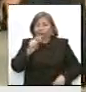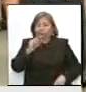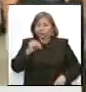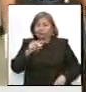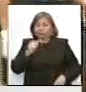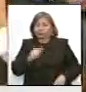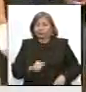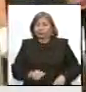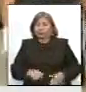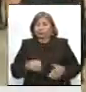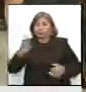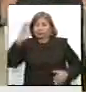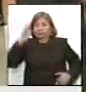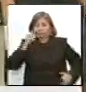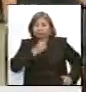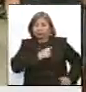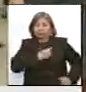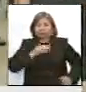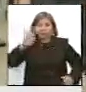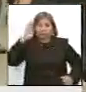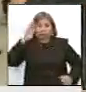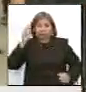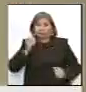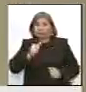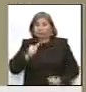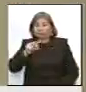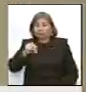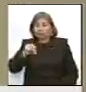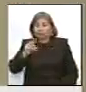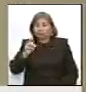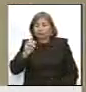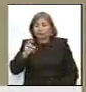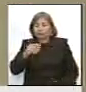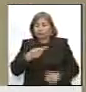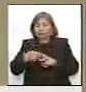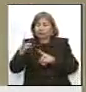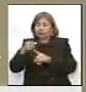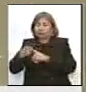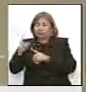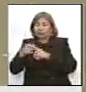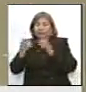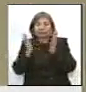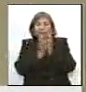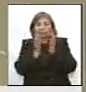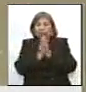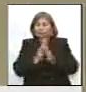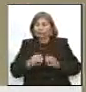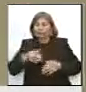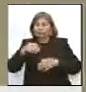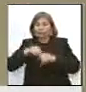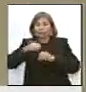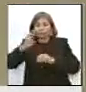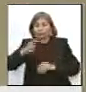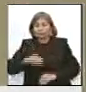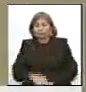la presencia de policías de la Comisaría San Andrés y estudiantes de diversos colegios de barrios altos.